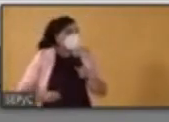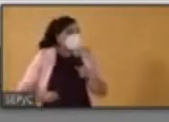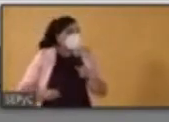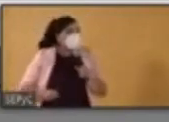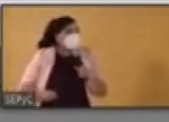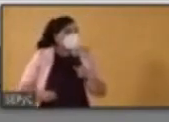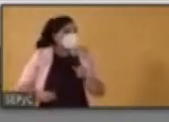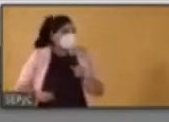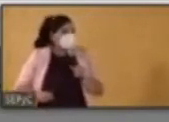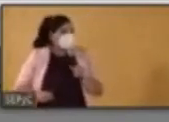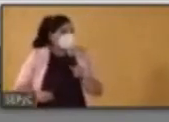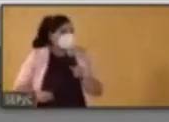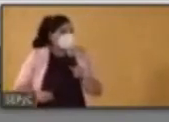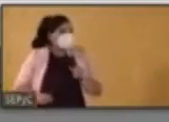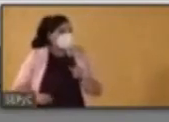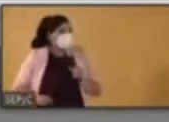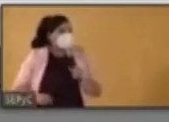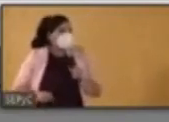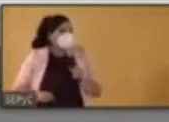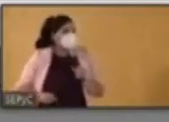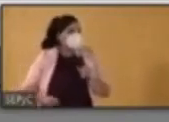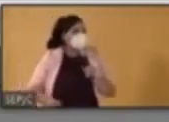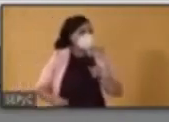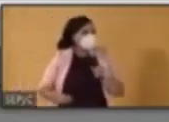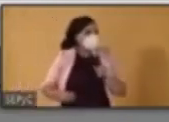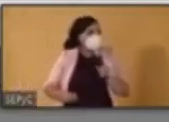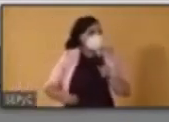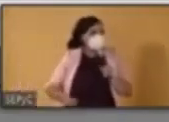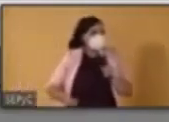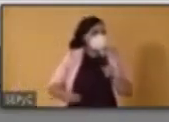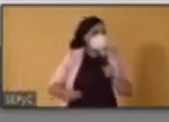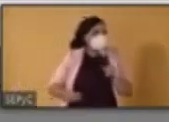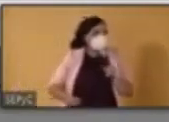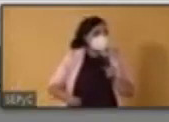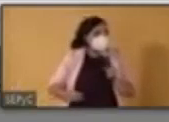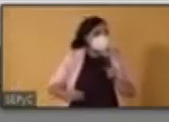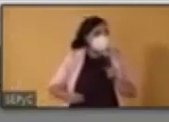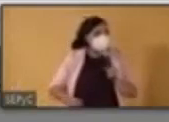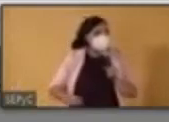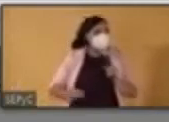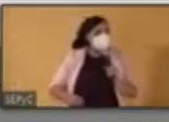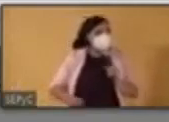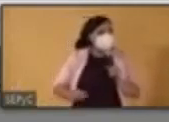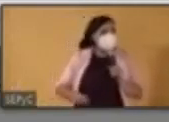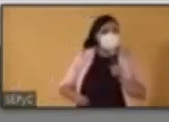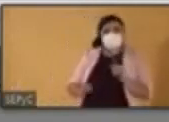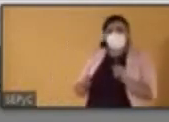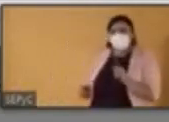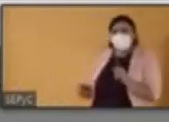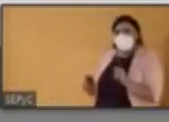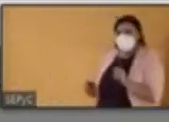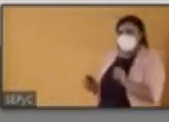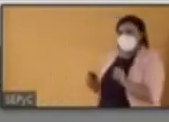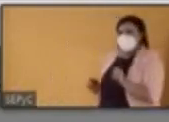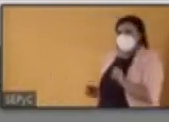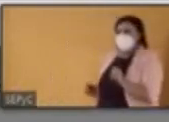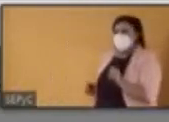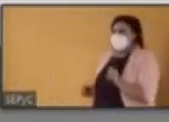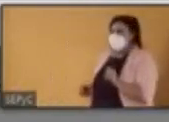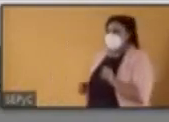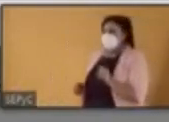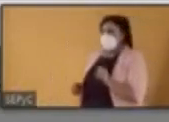Nivel jerárquico hay que identificar, por favor, damos clic, vemos u observamos que nos aparece el catálogo que desde un inicio identificó el tipo de